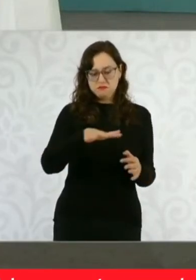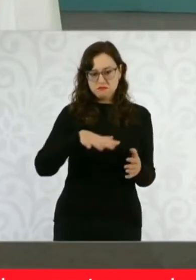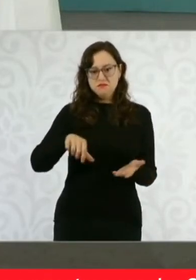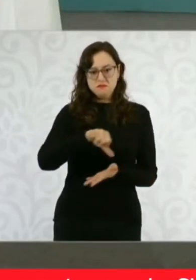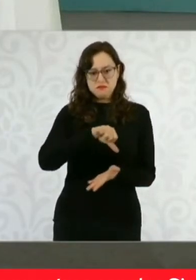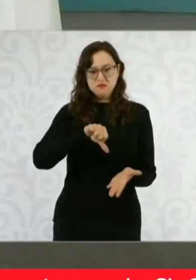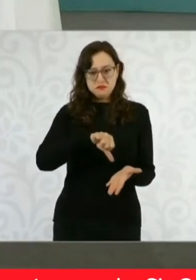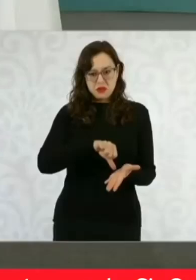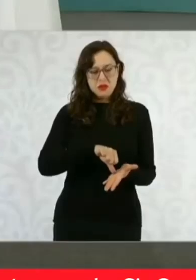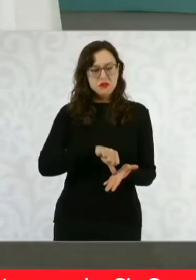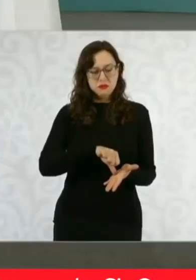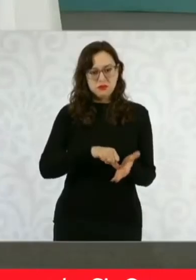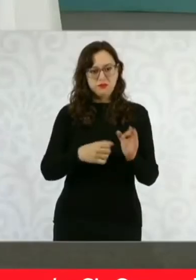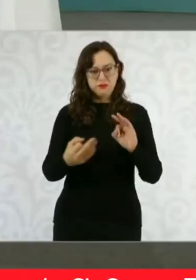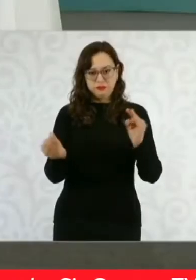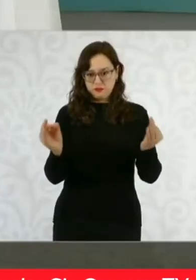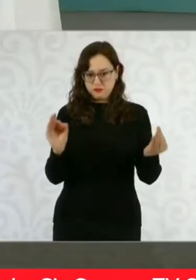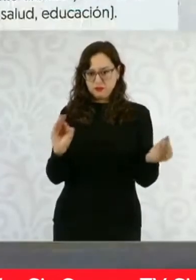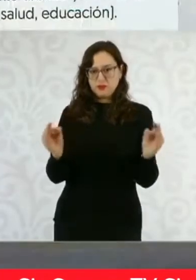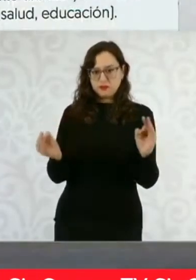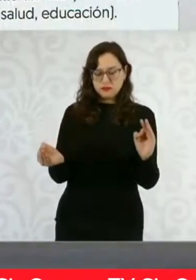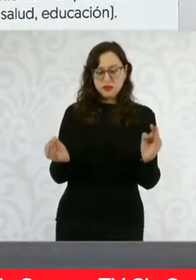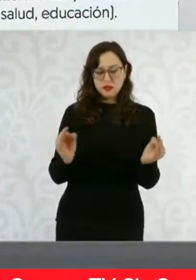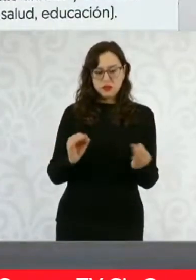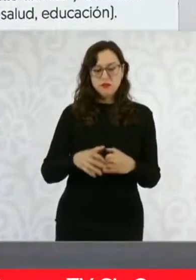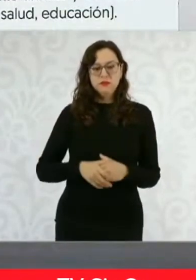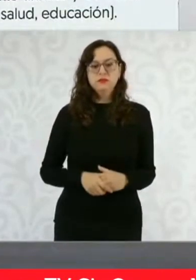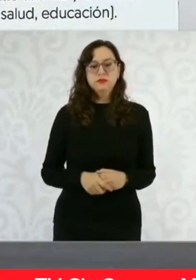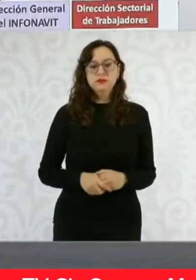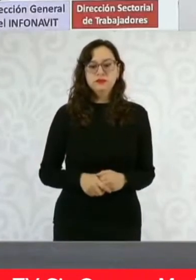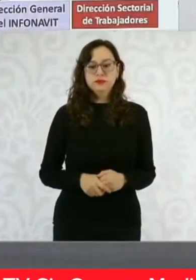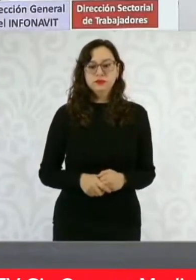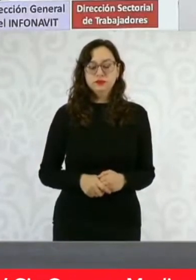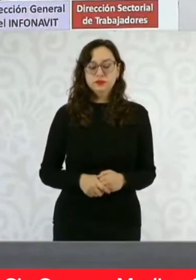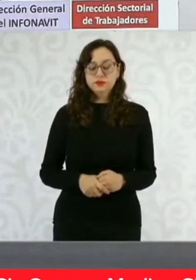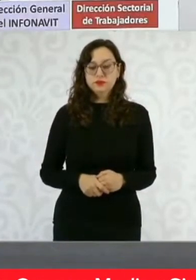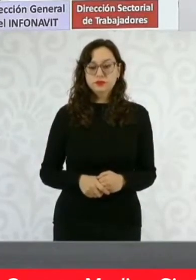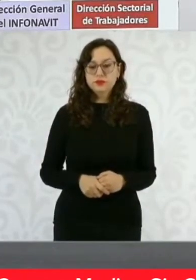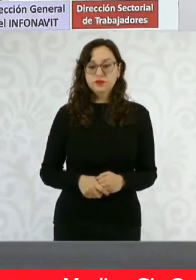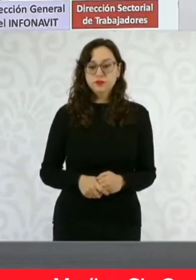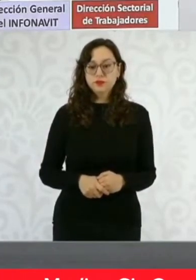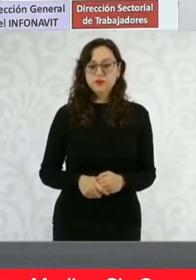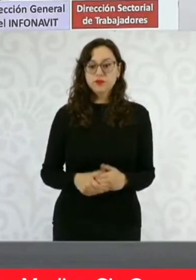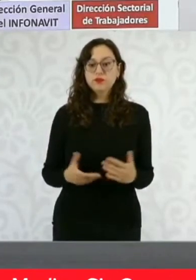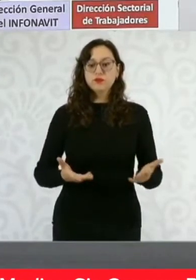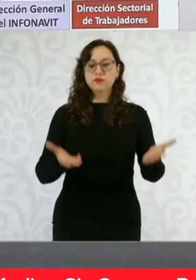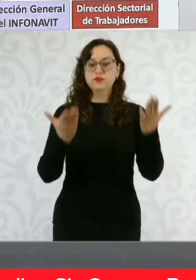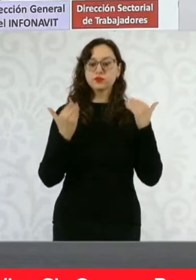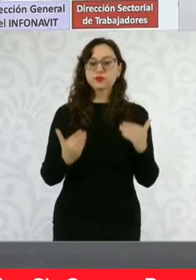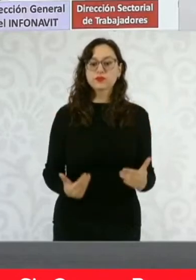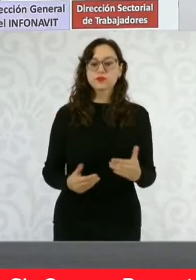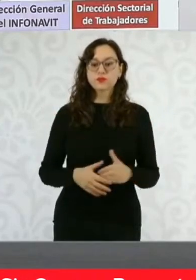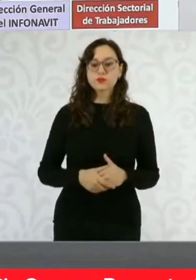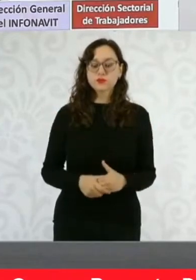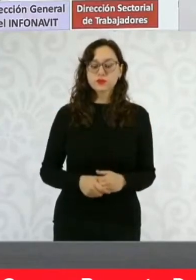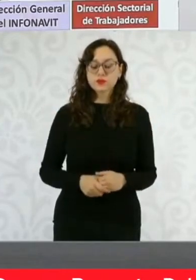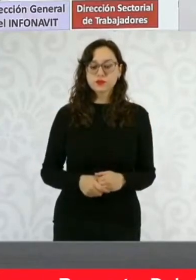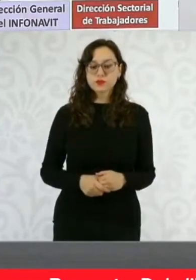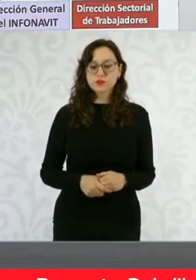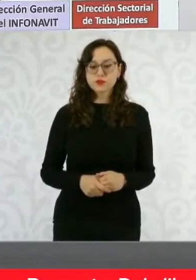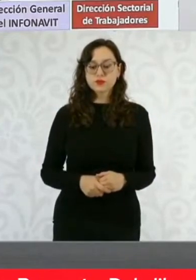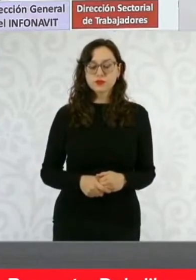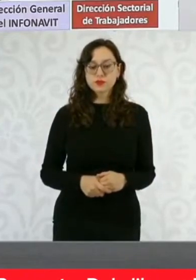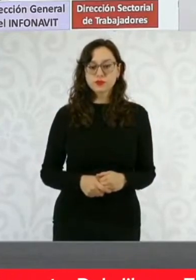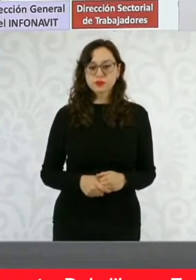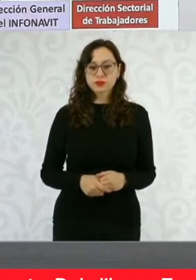urbanos o en las periferias de las ciudades. La que sigue, por favor. Aquí